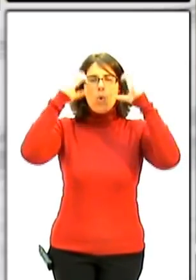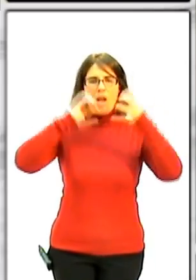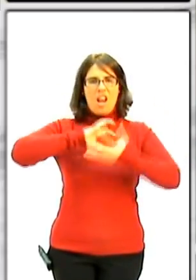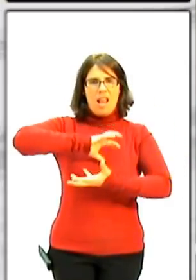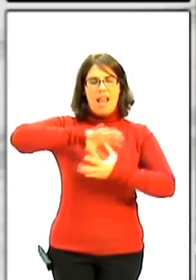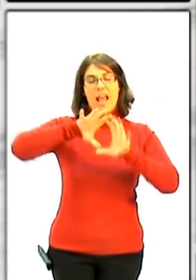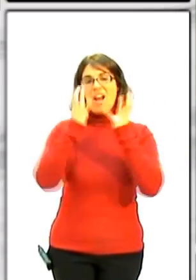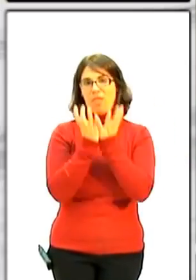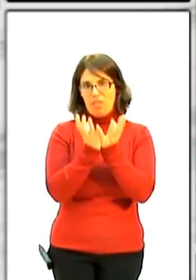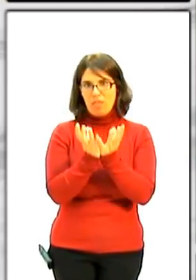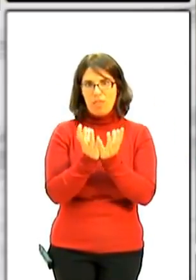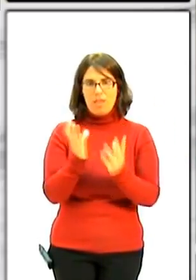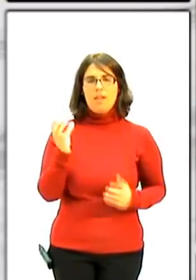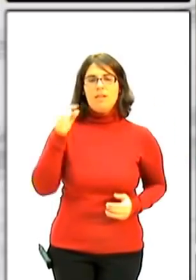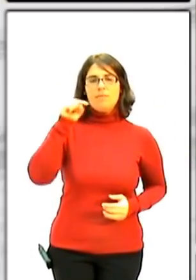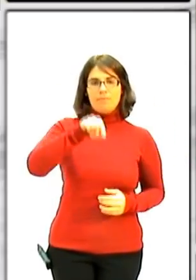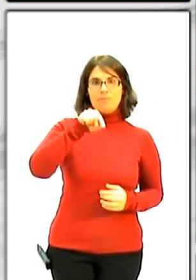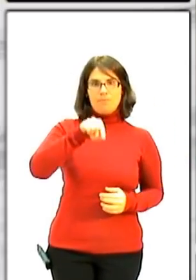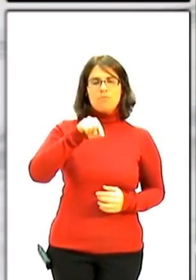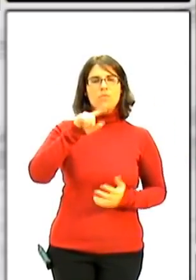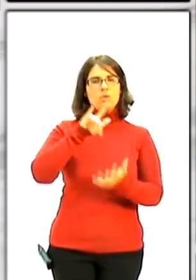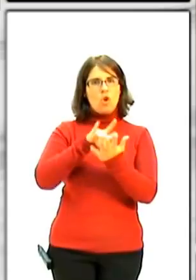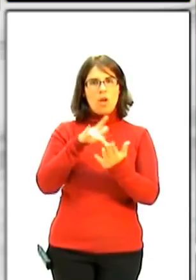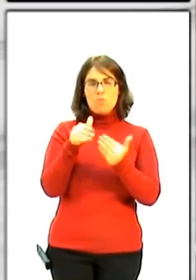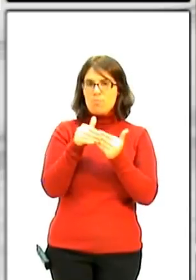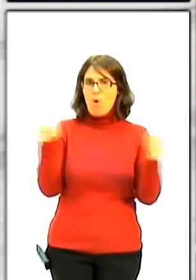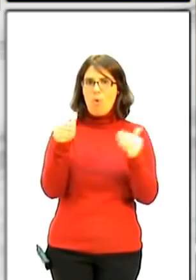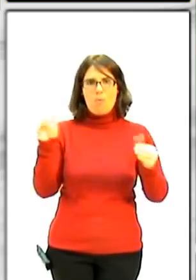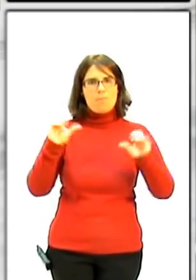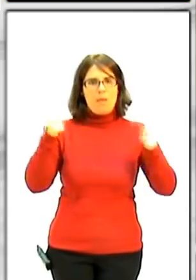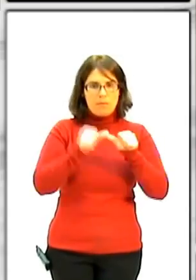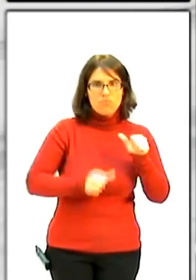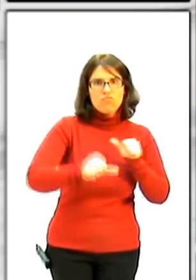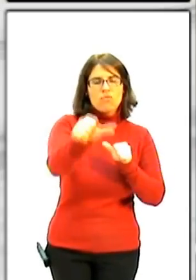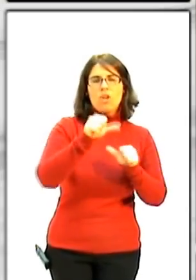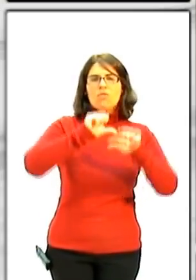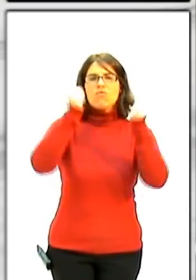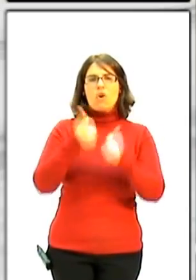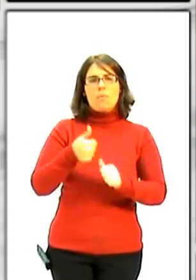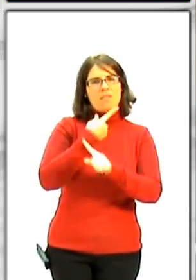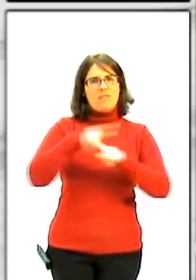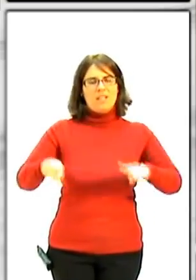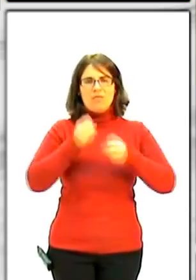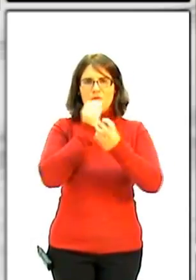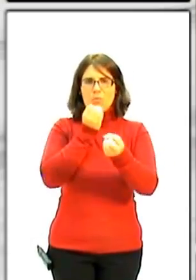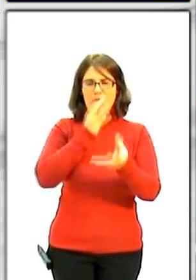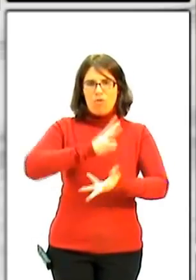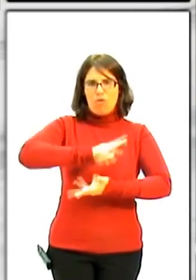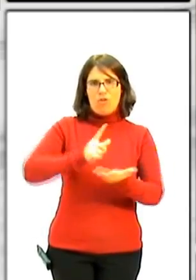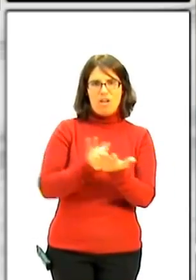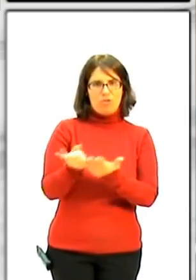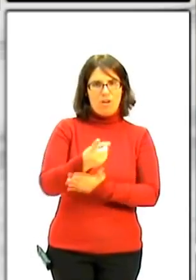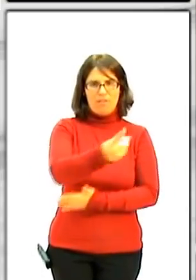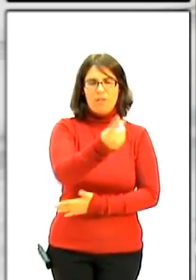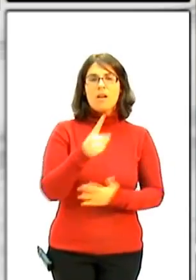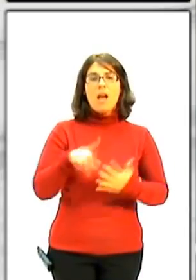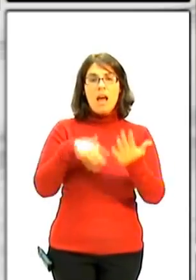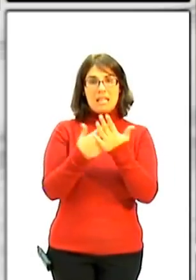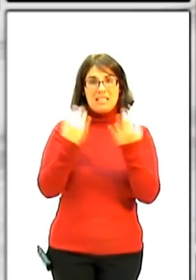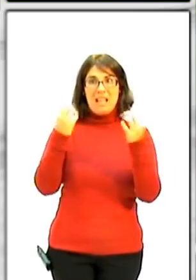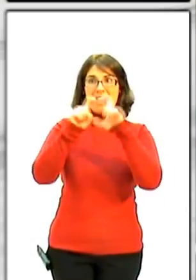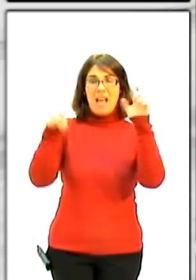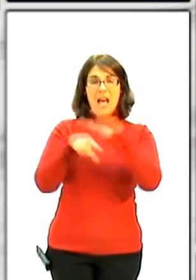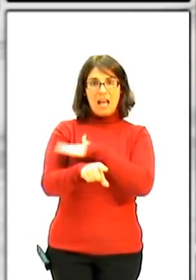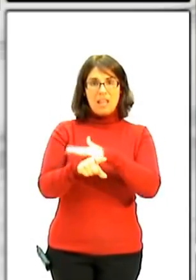Earth evidentemente marca un punto de inflexión en la producción cartográfica, en la información cartográfica y especialmente las agencias de producción